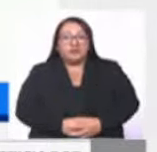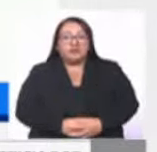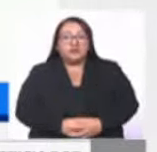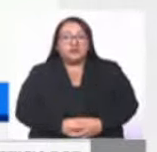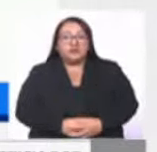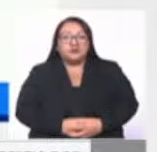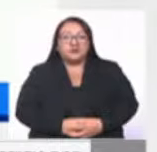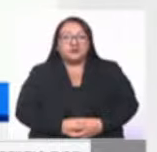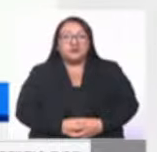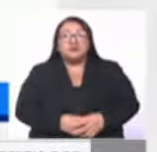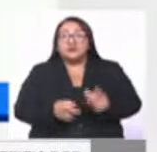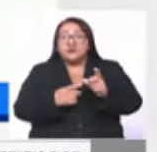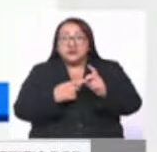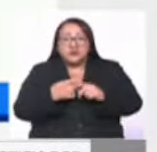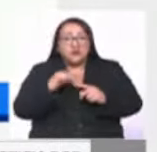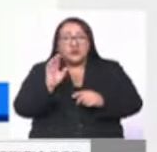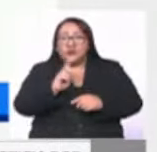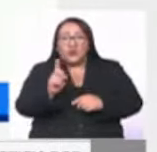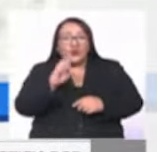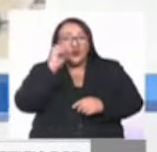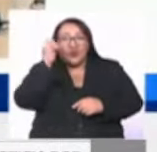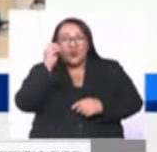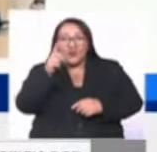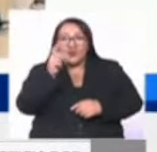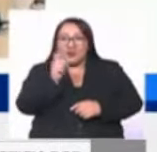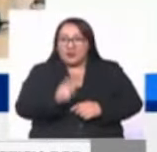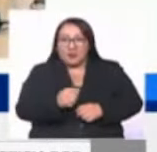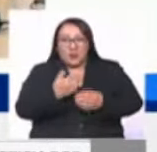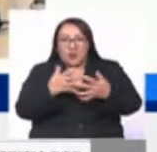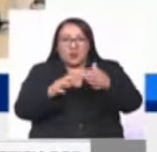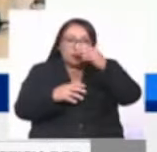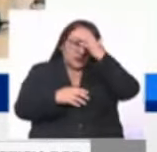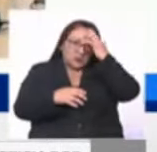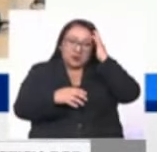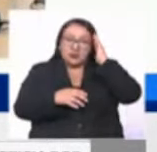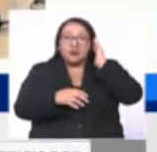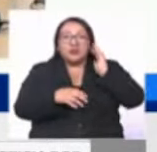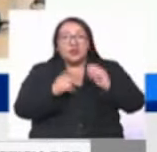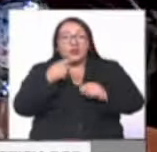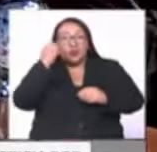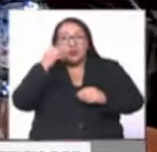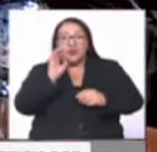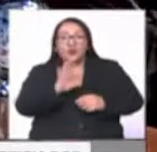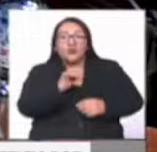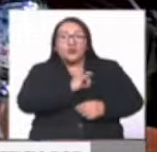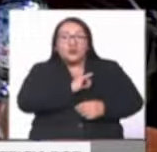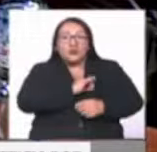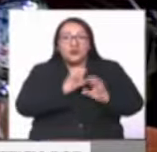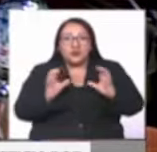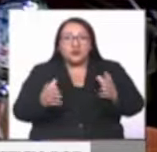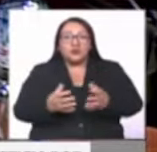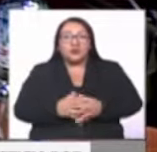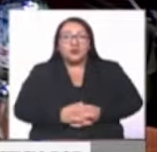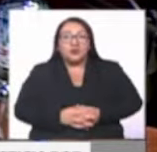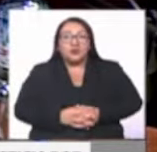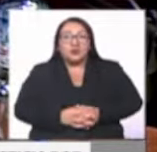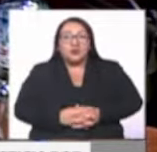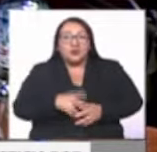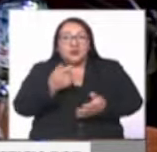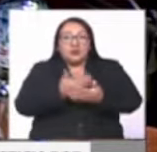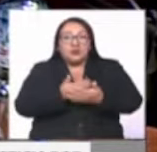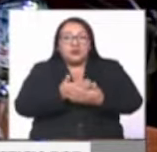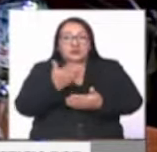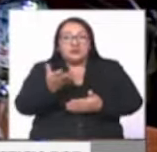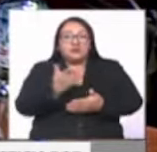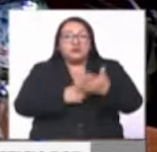En consecuencia no es una opinión de una funcionaria economista de servir es una opinión institucional esta sustentación